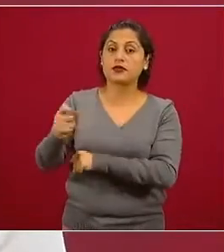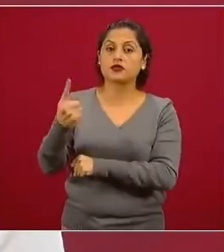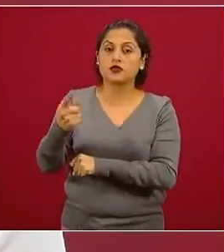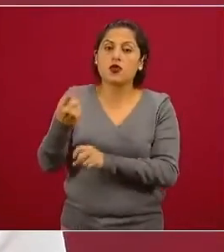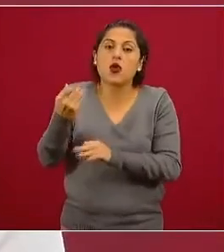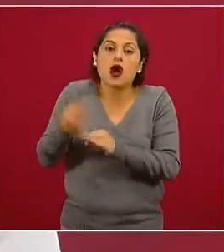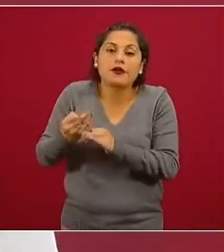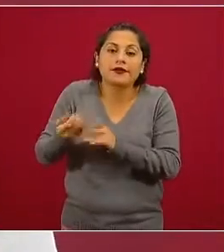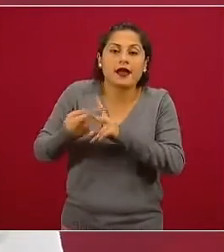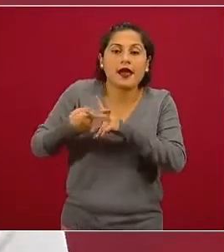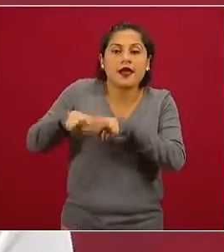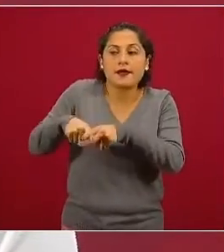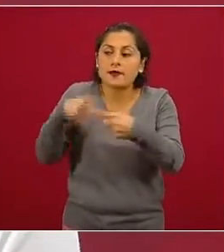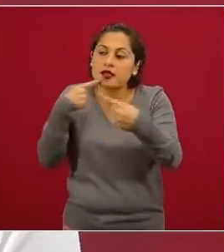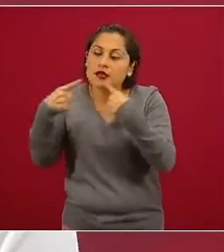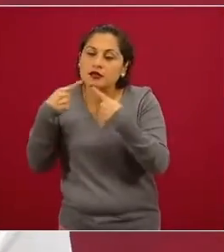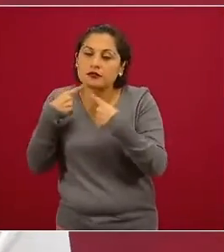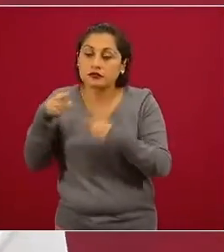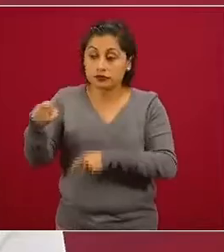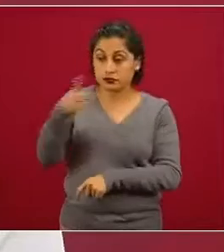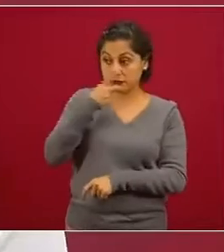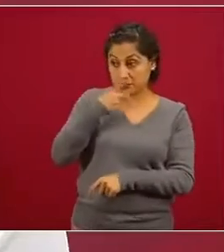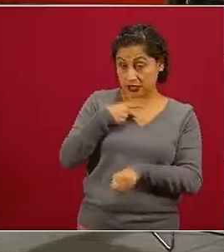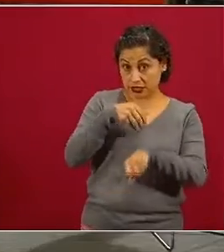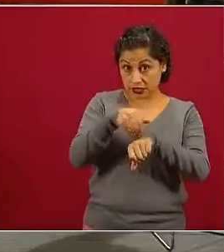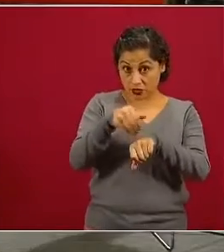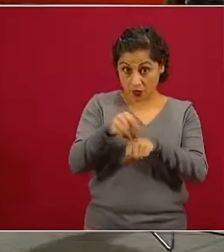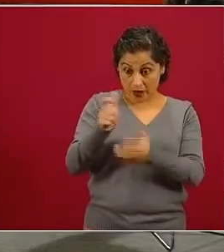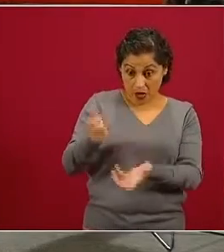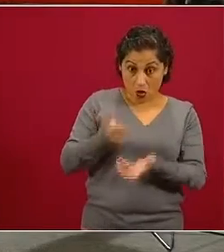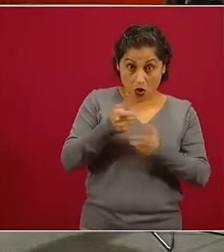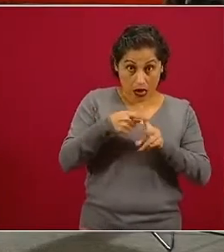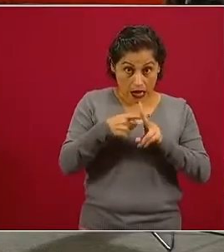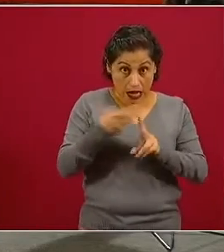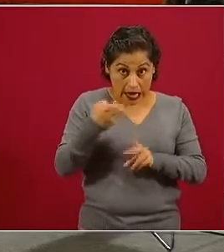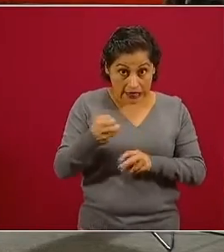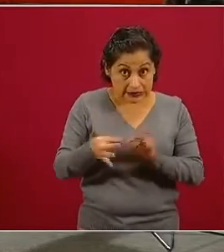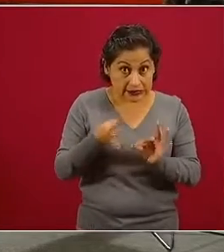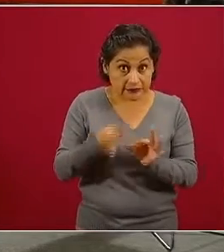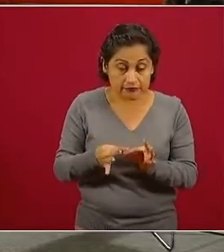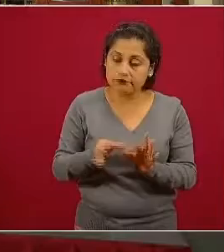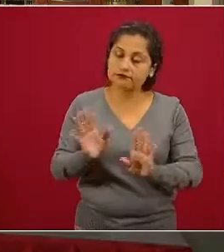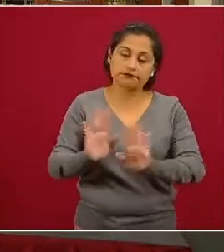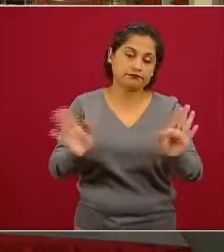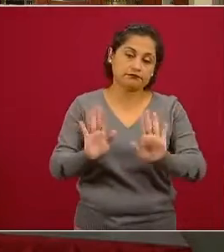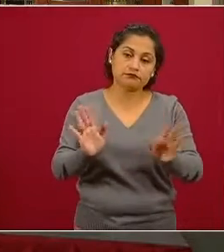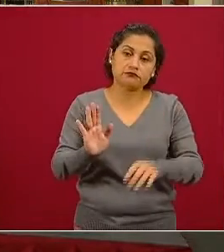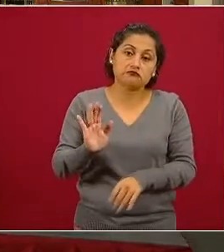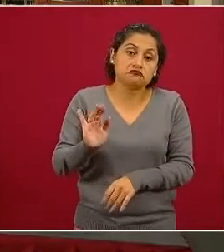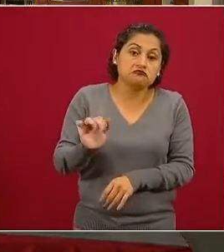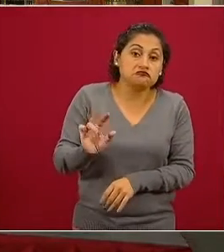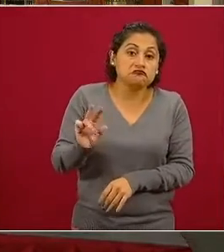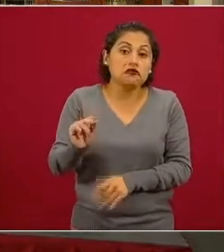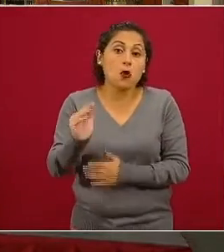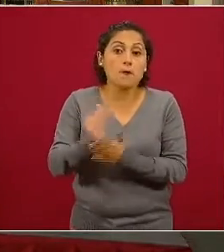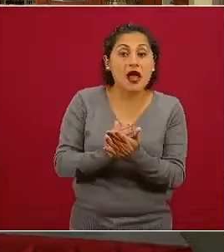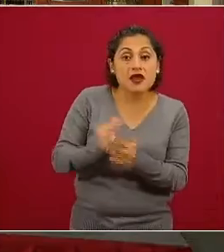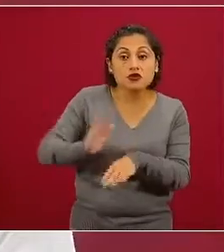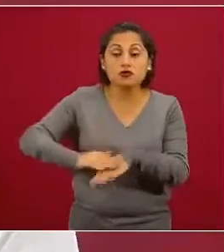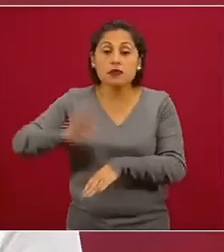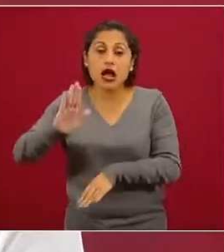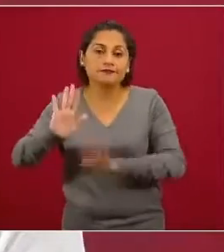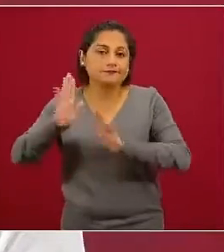recursos para la obesidad, lo que usted presenta, que es cierto, es el presupuesto que fue propuesto al Congreso de la Unión,